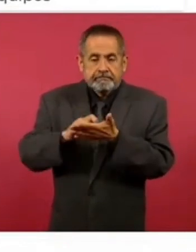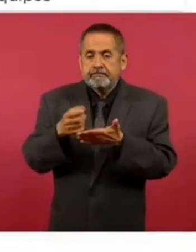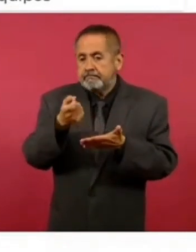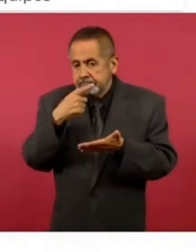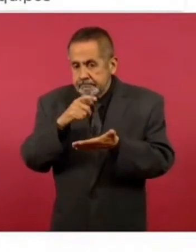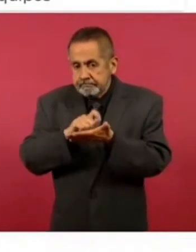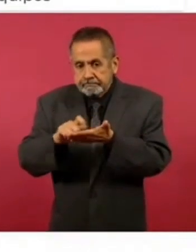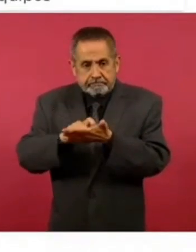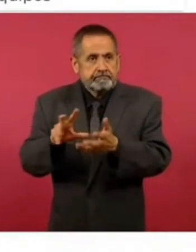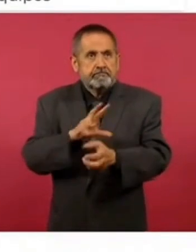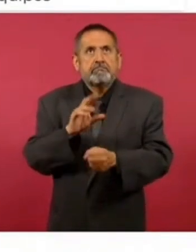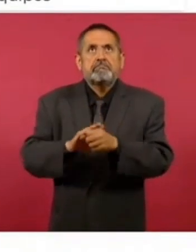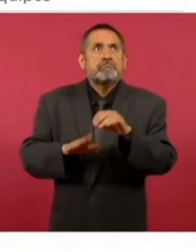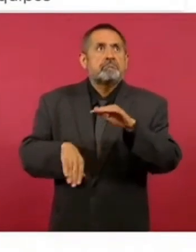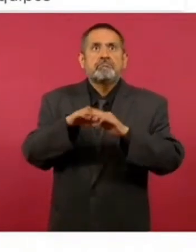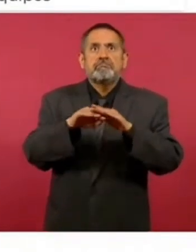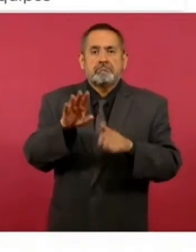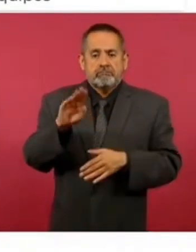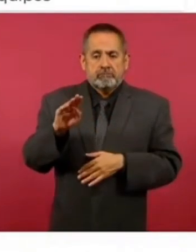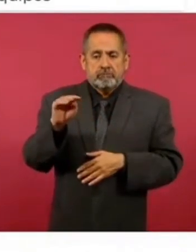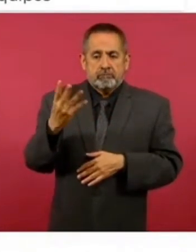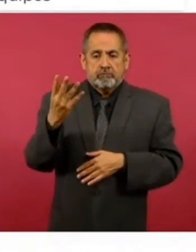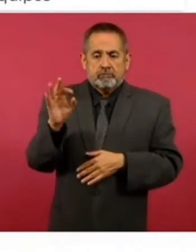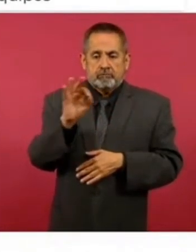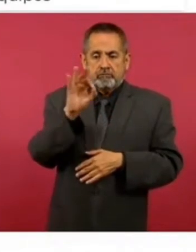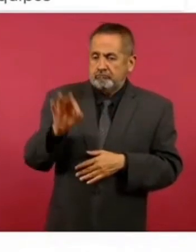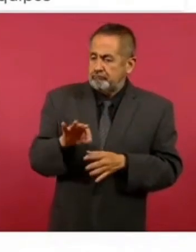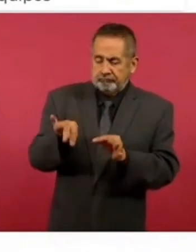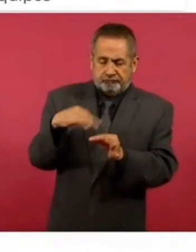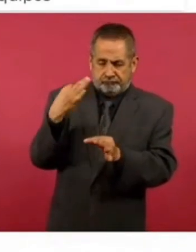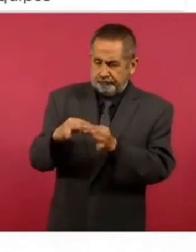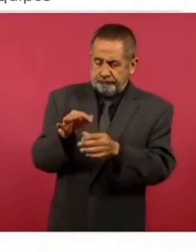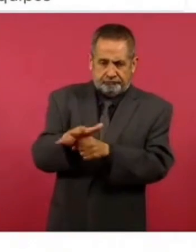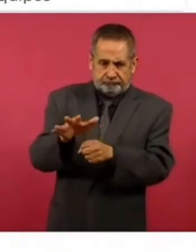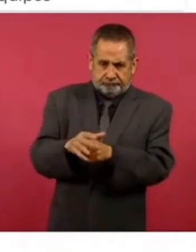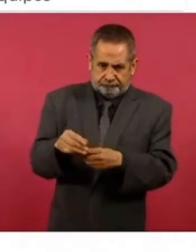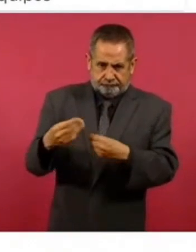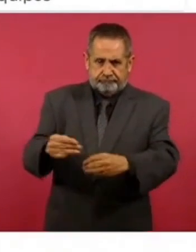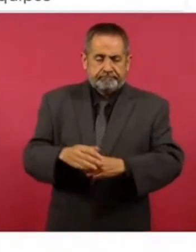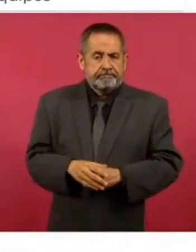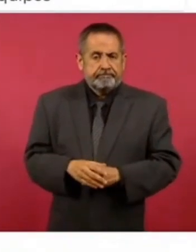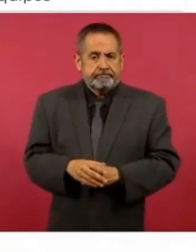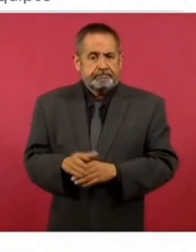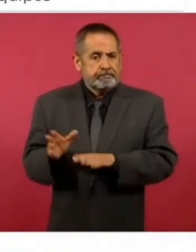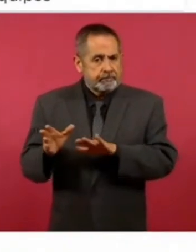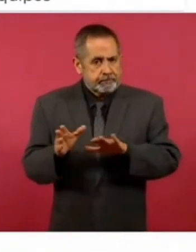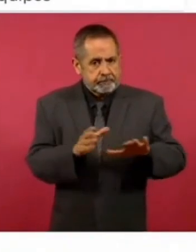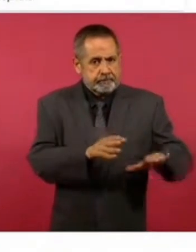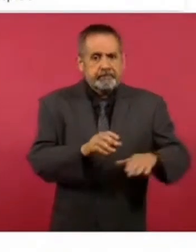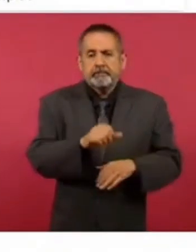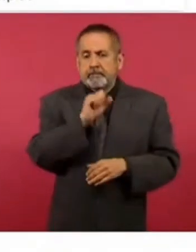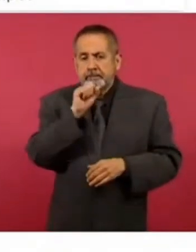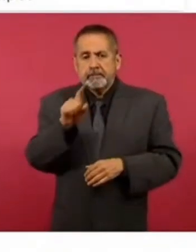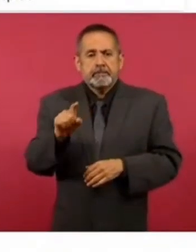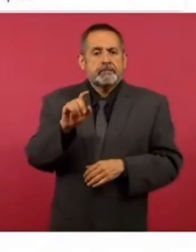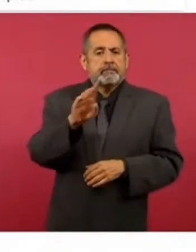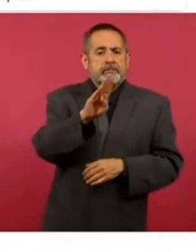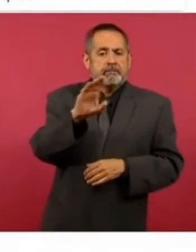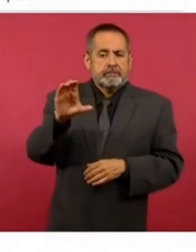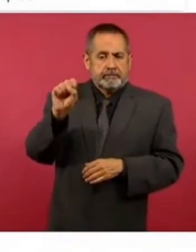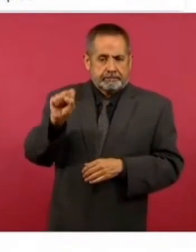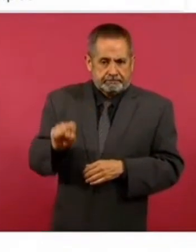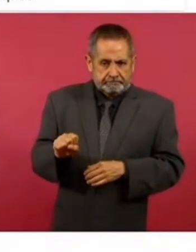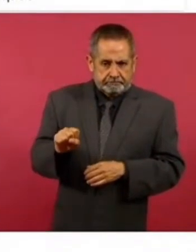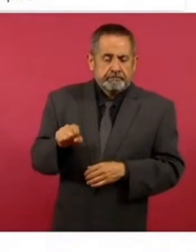está registrando un 94% de recetas surtidas. El siguiente estado que tenemos aquí es Baja California